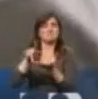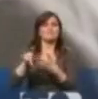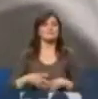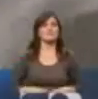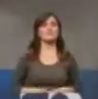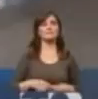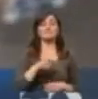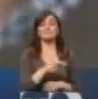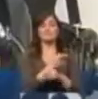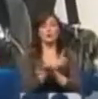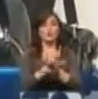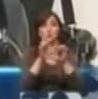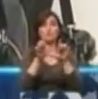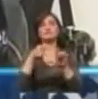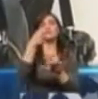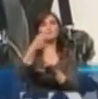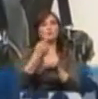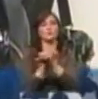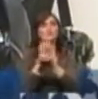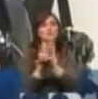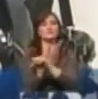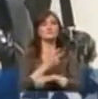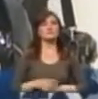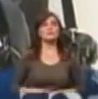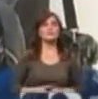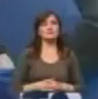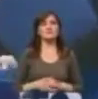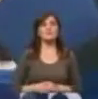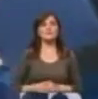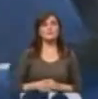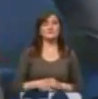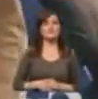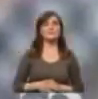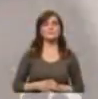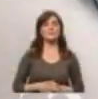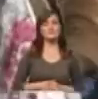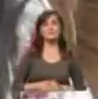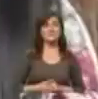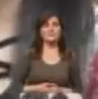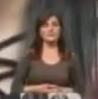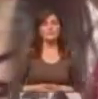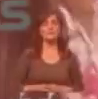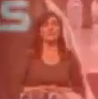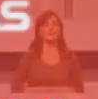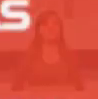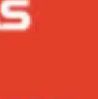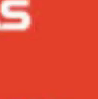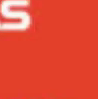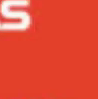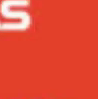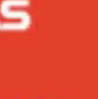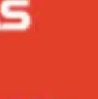Mauro Terán sea puesto en libertad en las próximas horas. En Quito, Daniela Valencia, 24 horas.